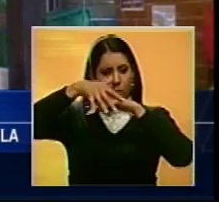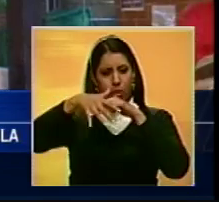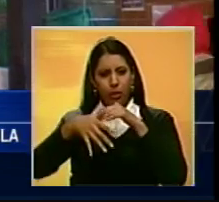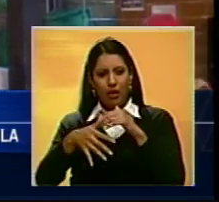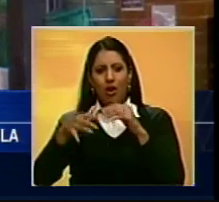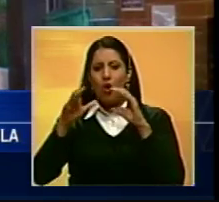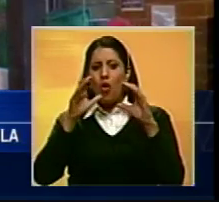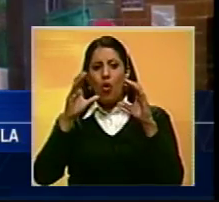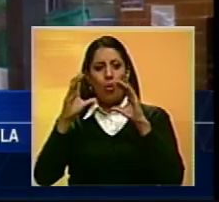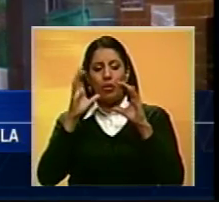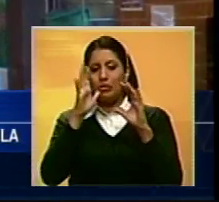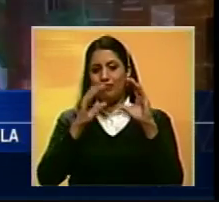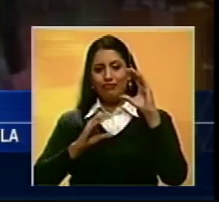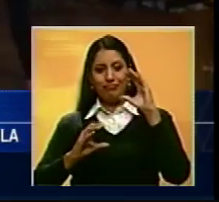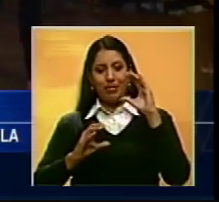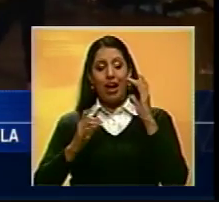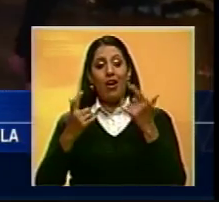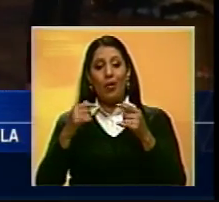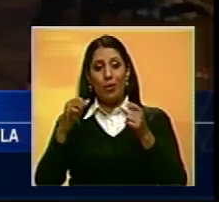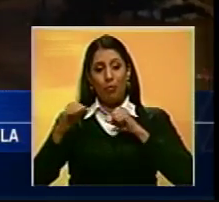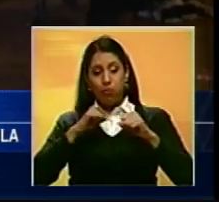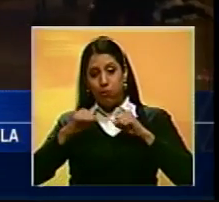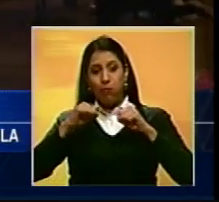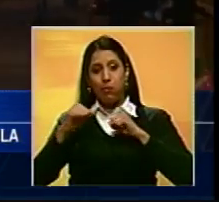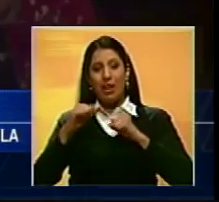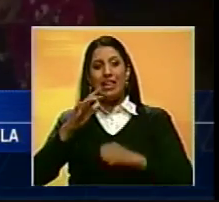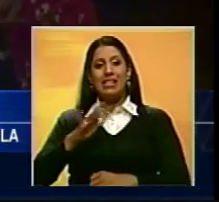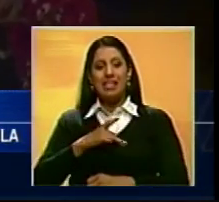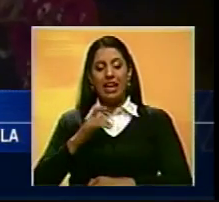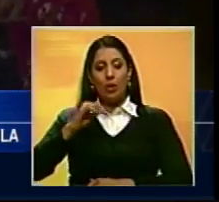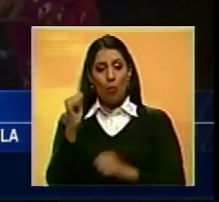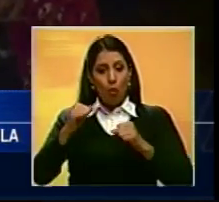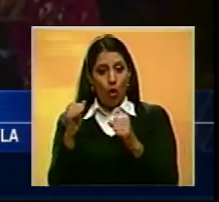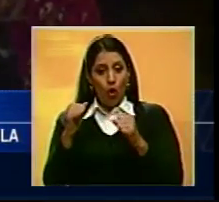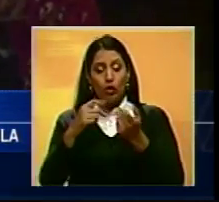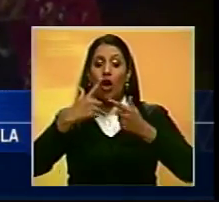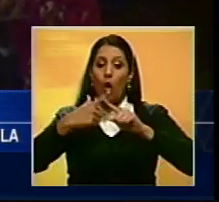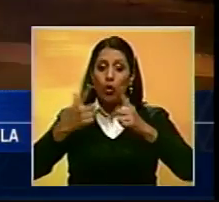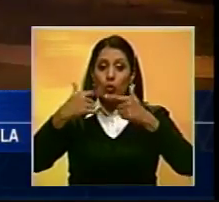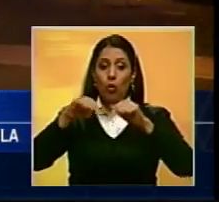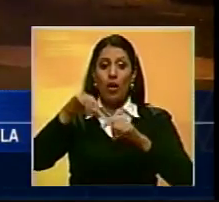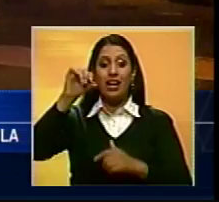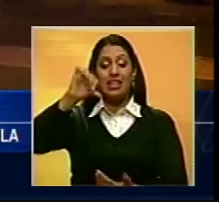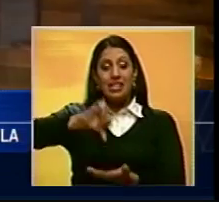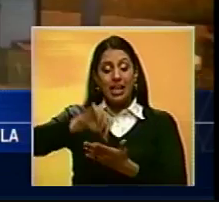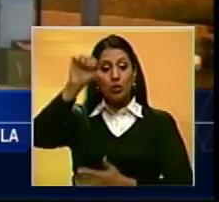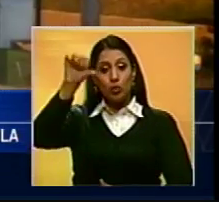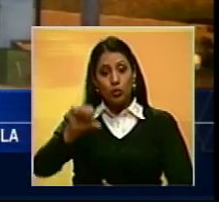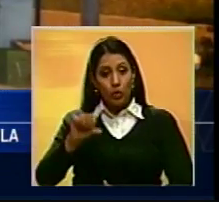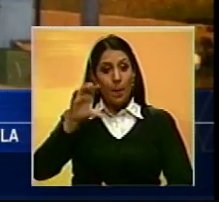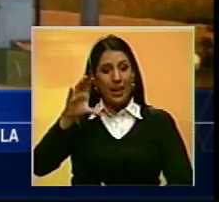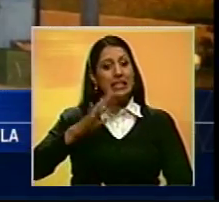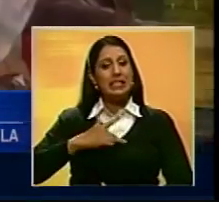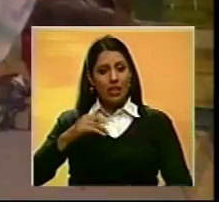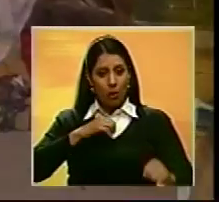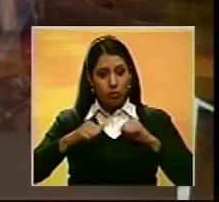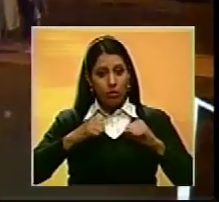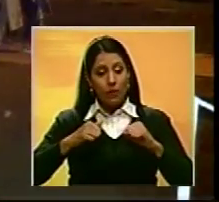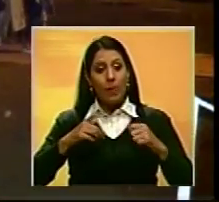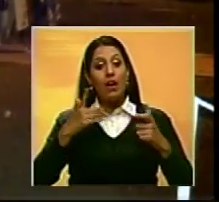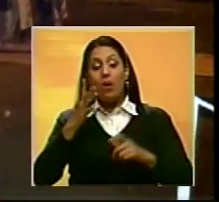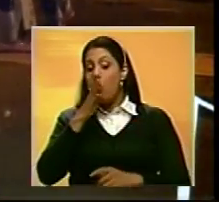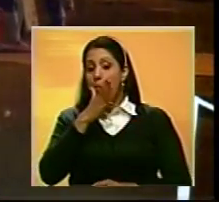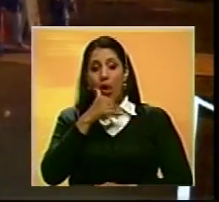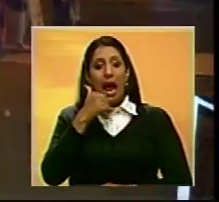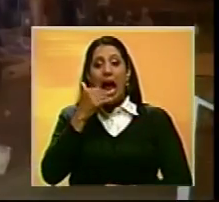dejó incomunicados. Los movimientos telúricos se sintieron en Bogotá y en otras zonas del centro y sur del país. Tras el evento no